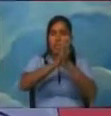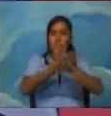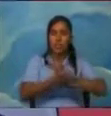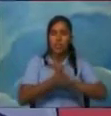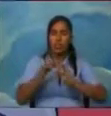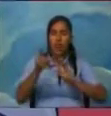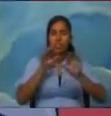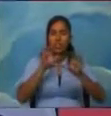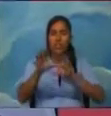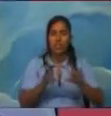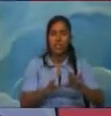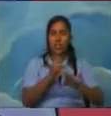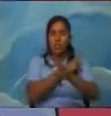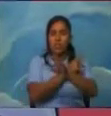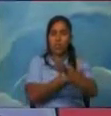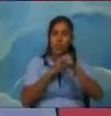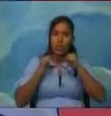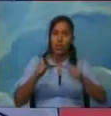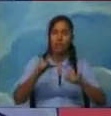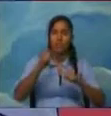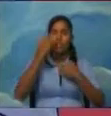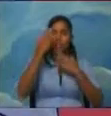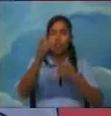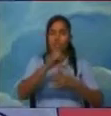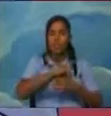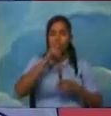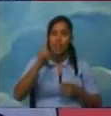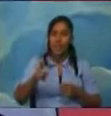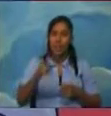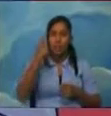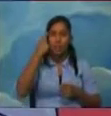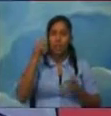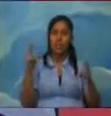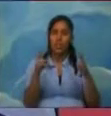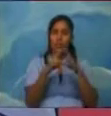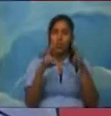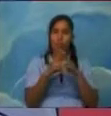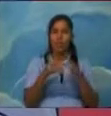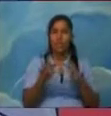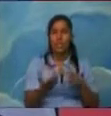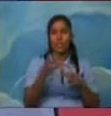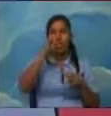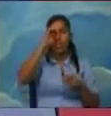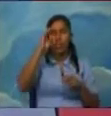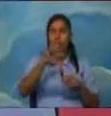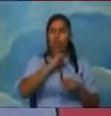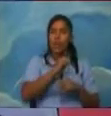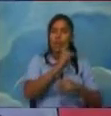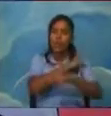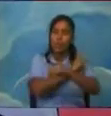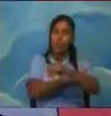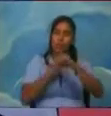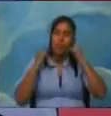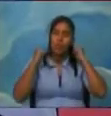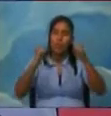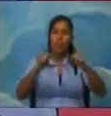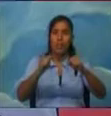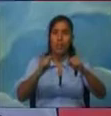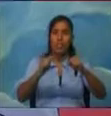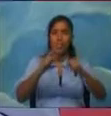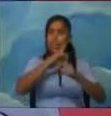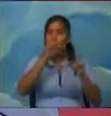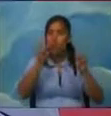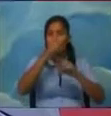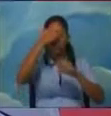esas naciones poderosas delante de él para que ellos conocieran que Dios era un Dios fuerte. Y que no se